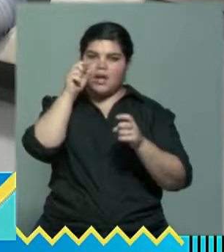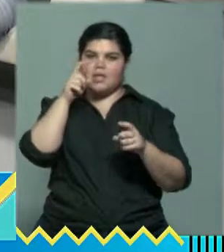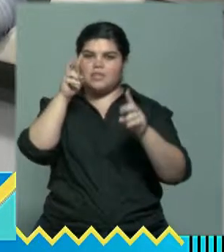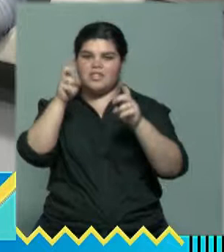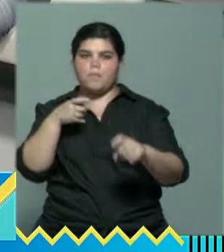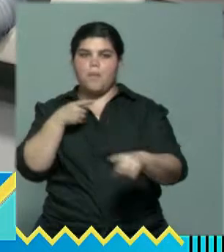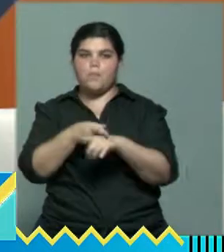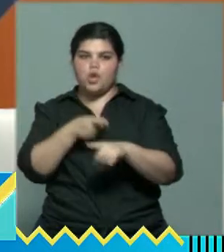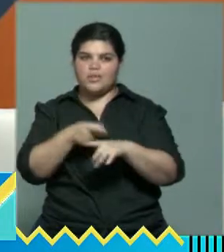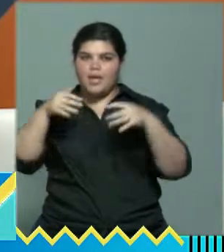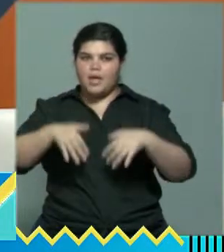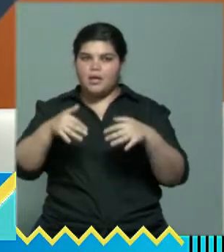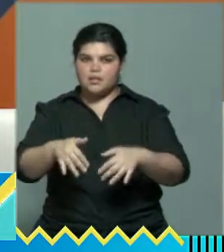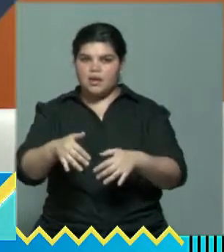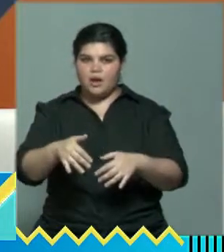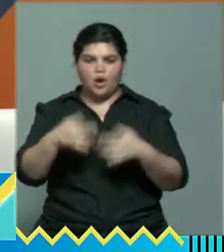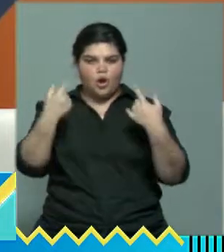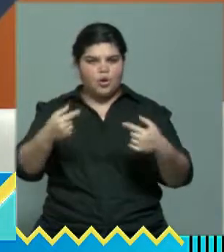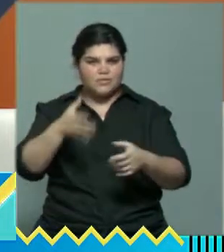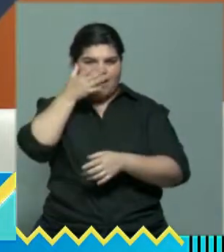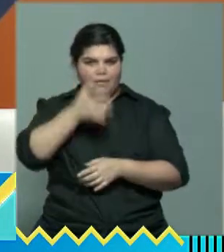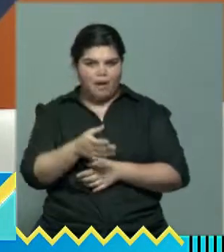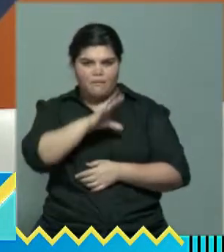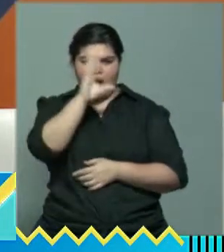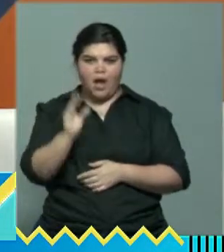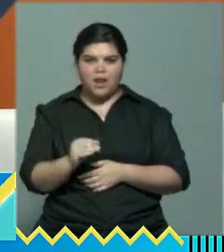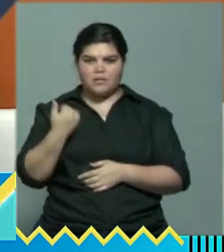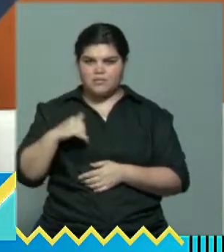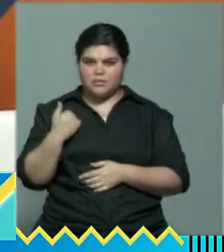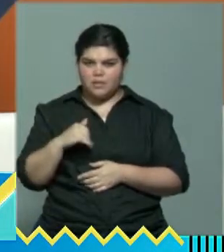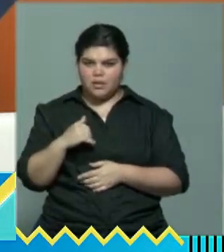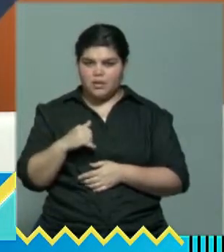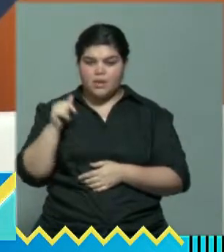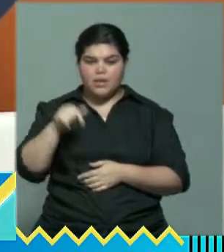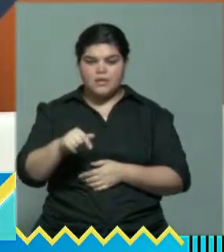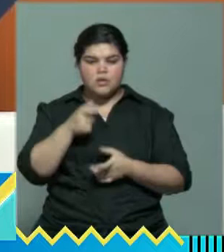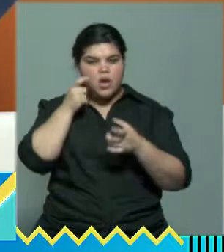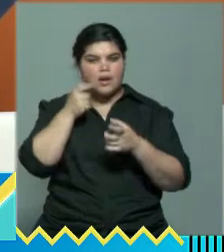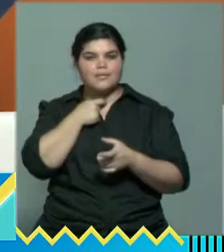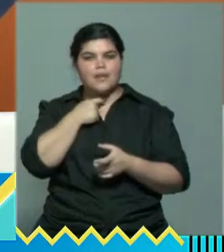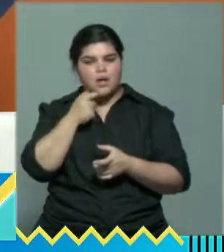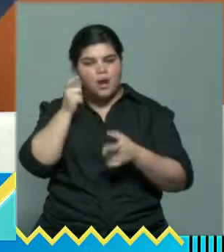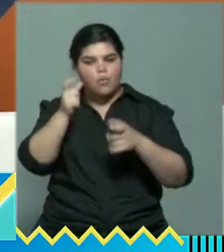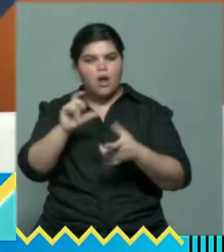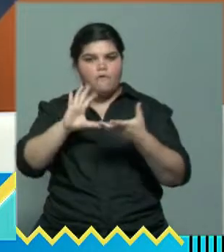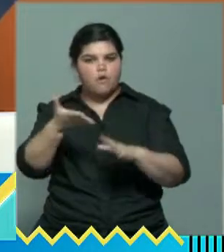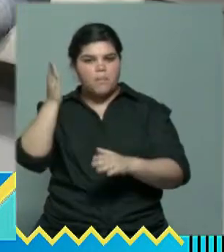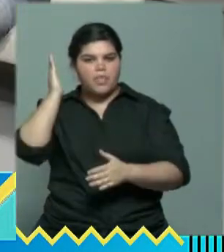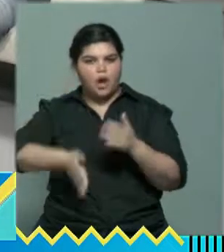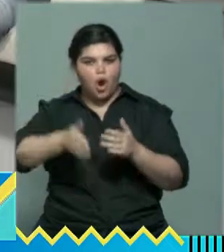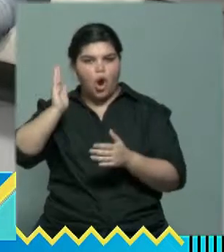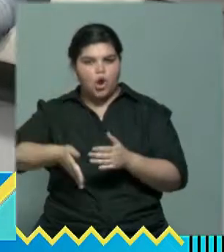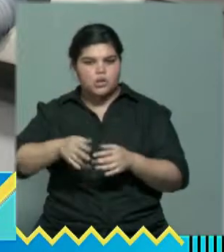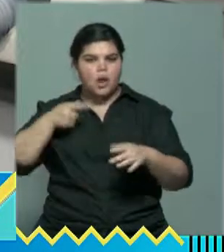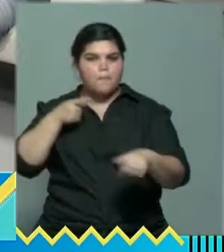dando. Bueno, hay situaciones muy graves que están pasando en la Argentina y creo que hay una tendencia a restringir, digamos, el tema de